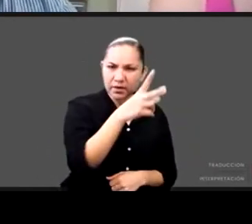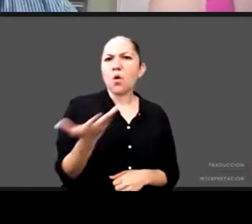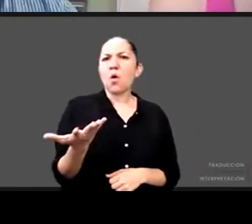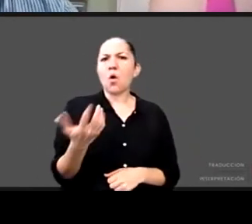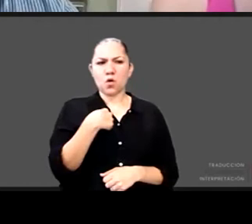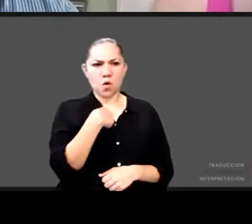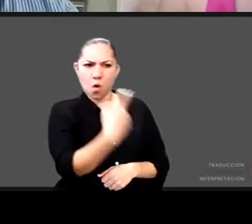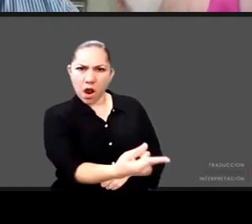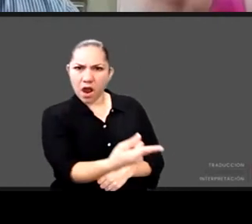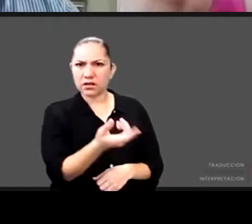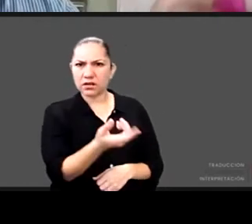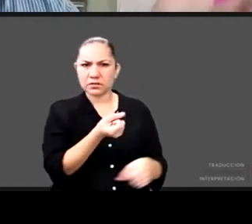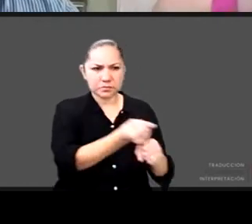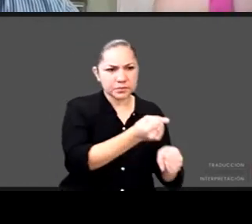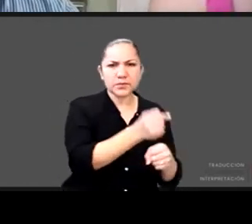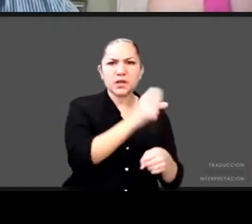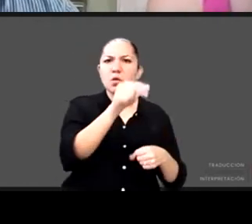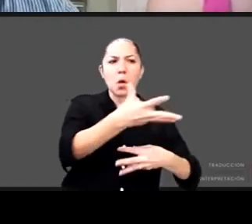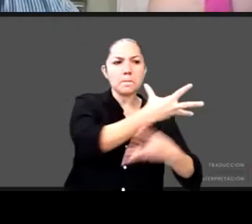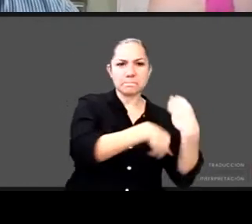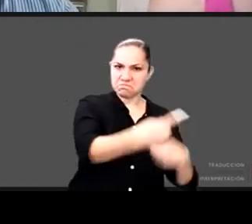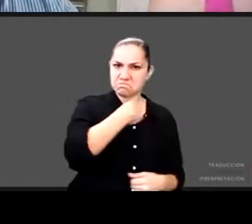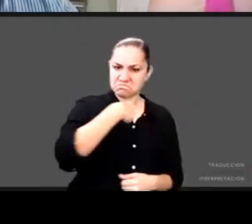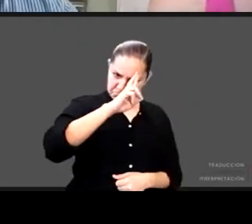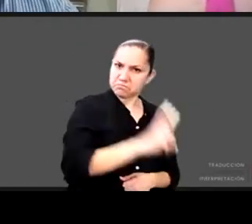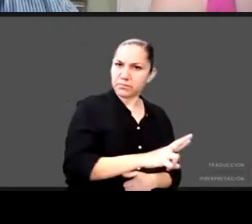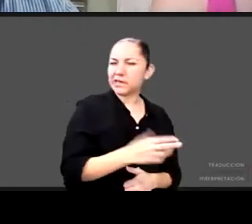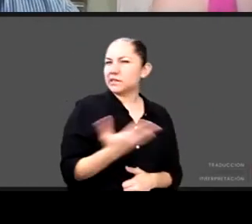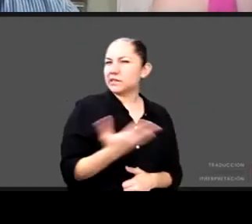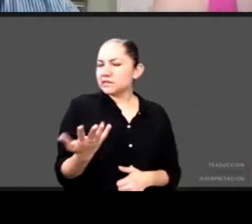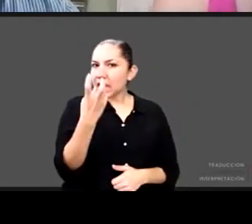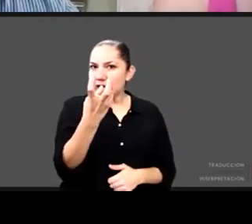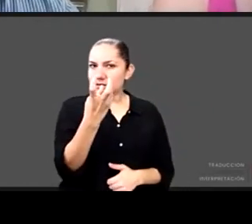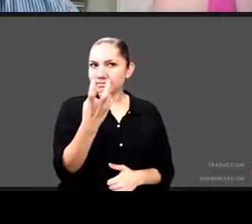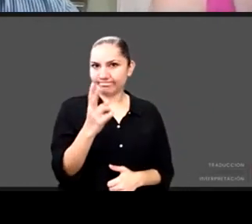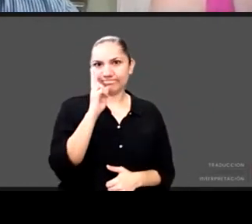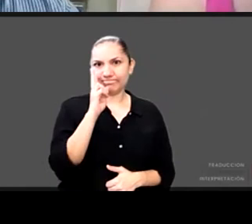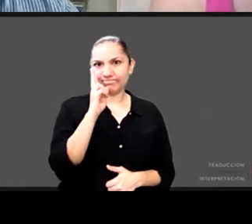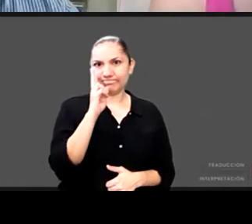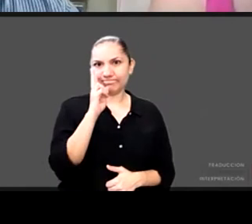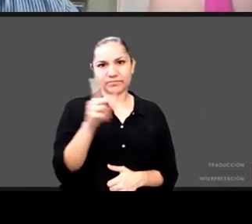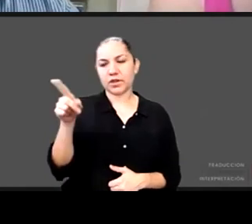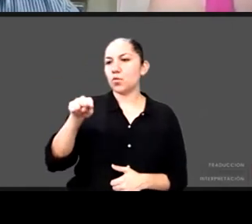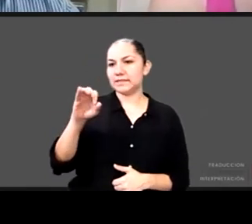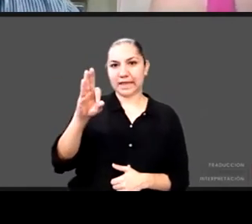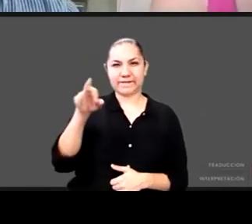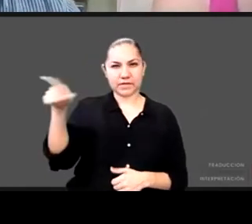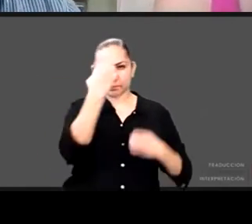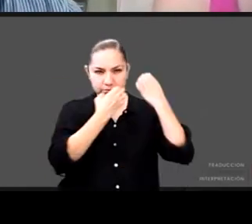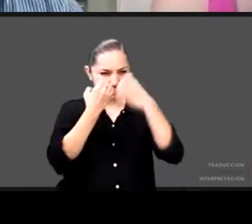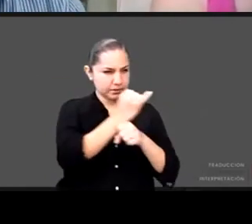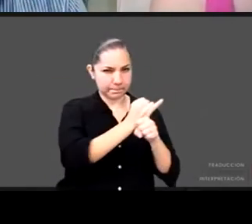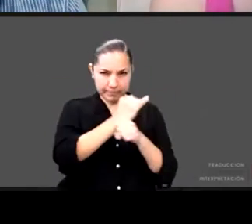Definitivamente es esta otra mirada, este retrato, ¿no? Donde un estudio de UNICEF decía que los padres de